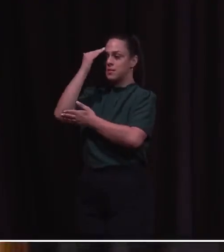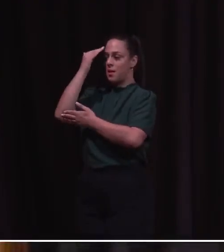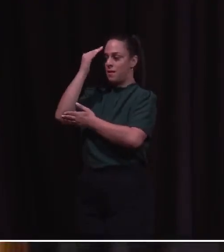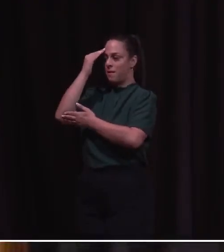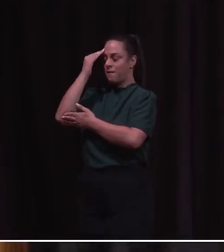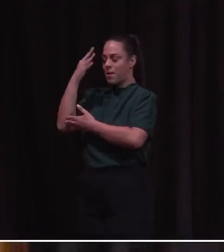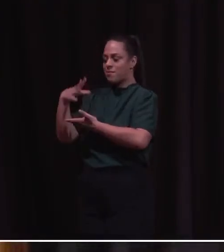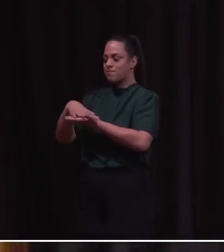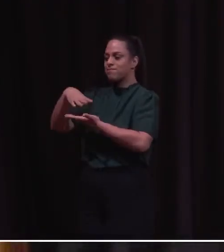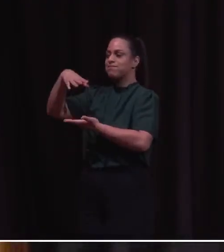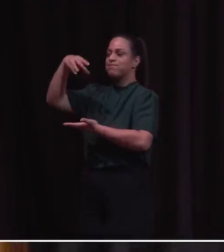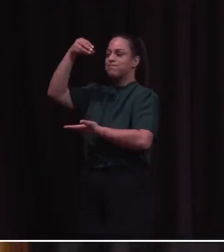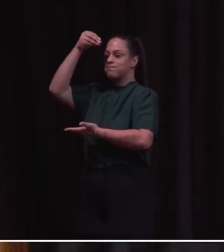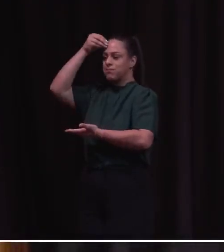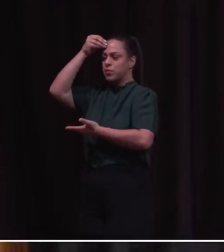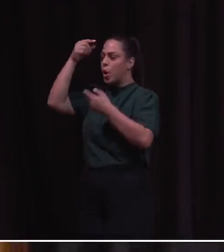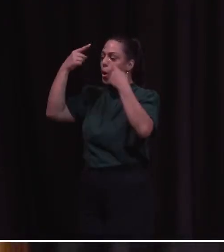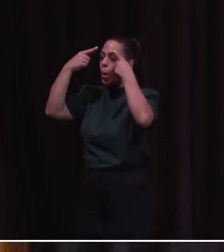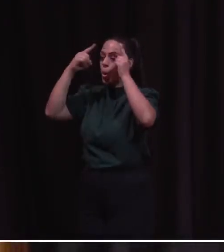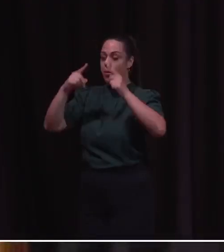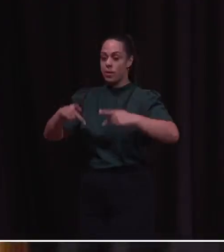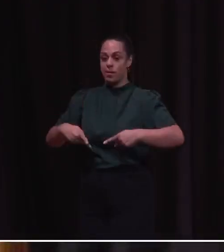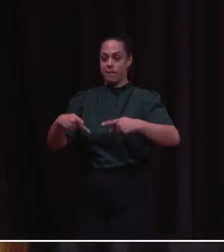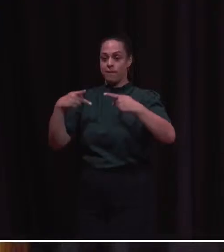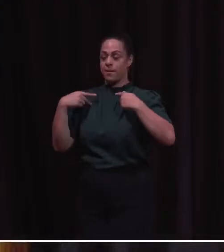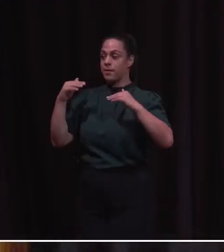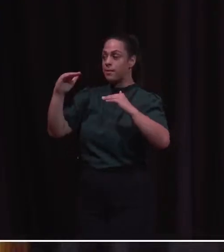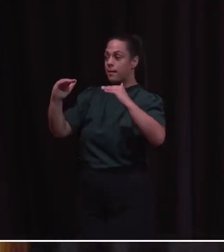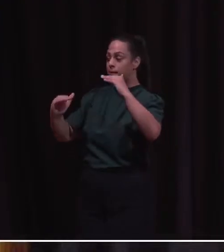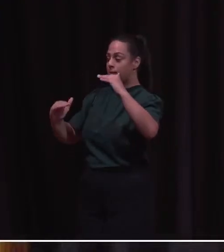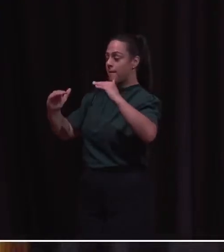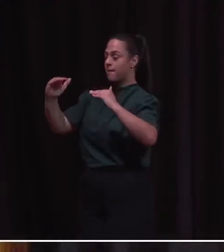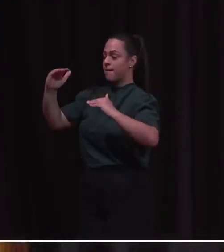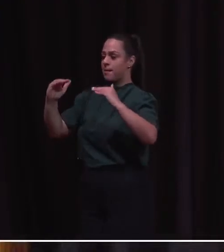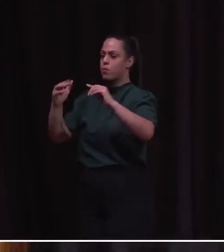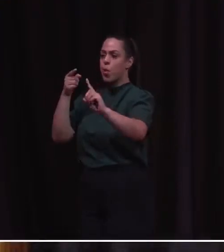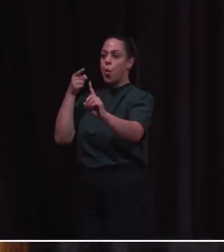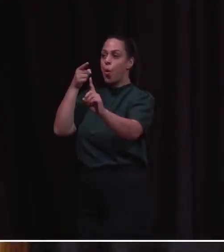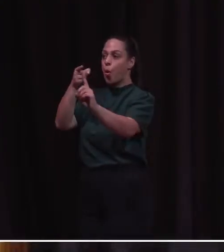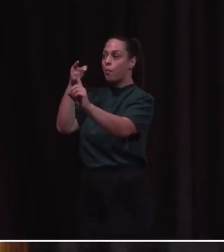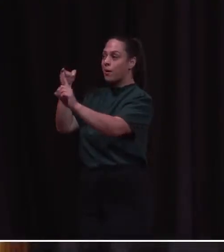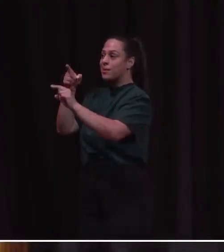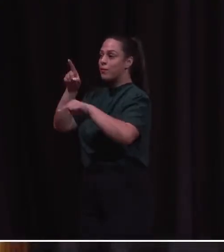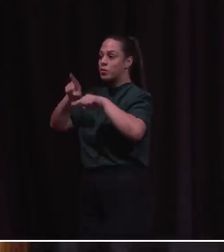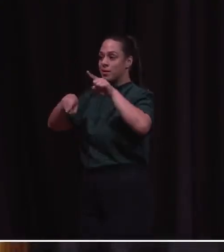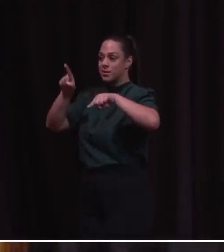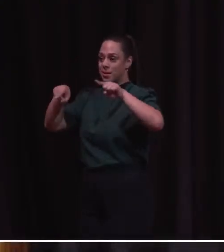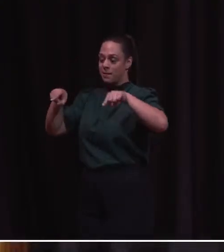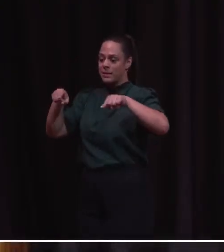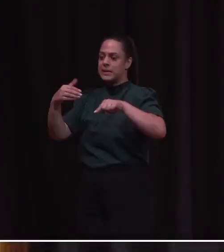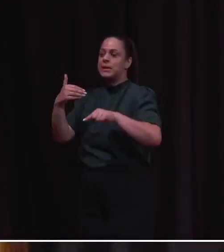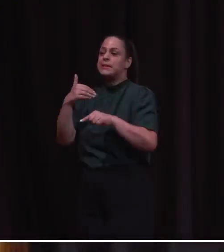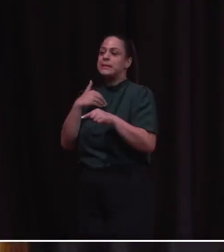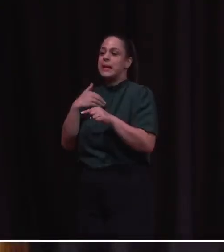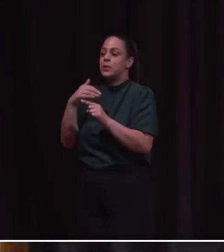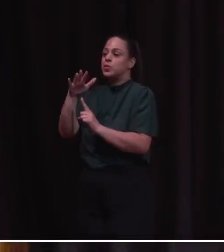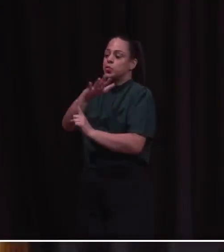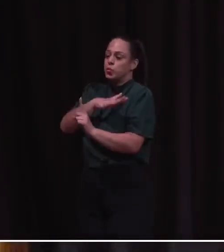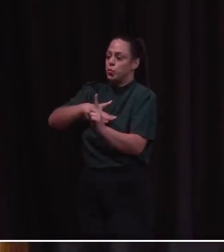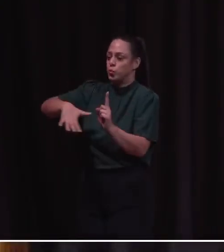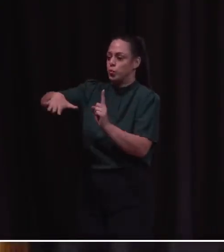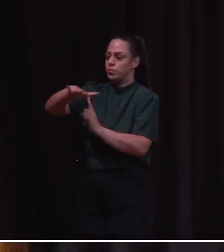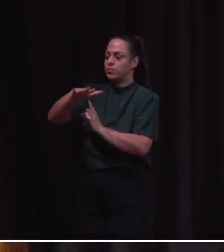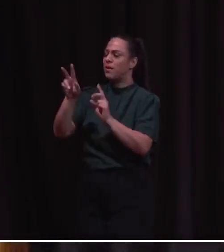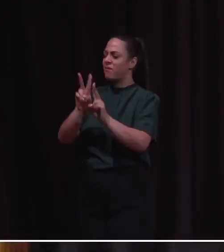del equilibrio de la vida, objetivos que son tan difíciles de alcanzar en sociedades en las que los valores como